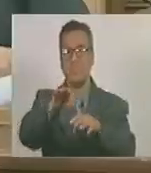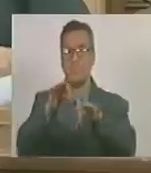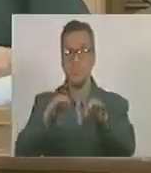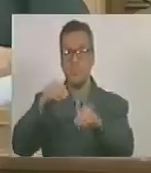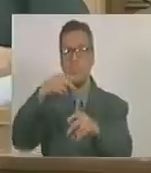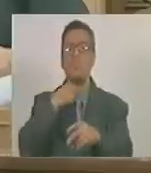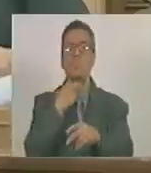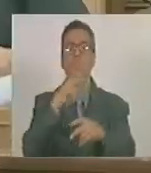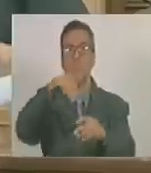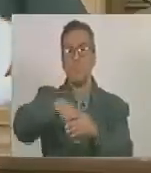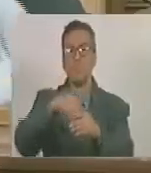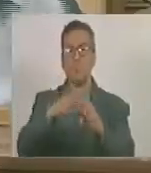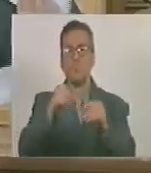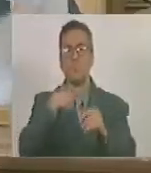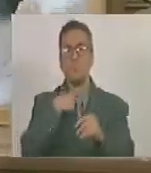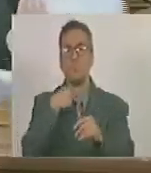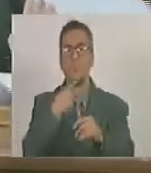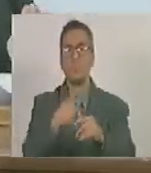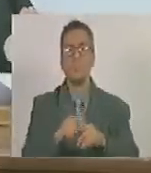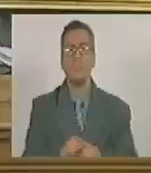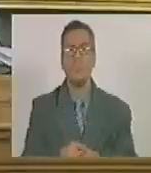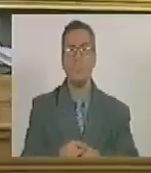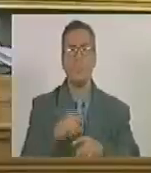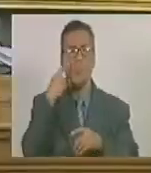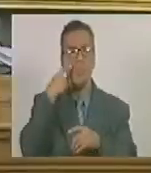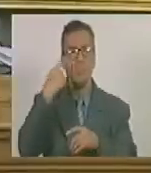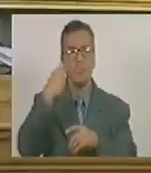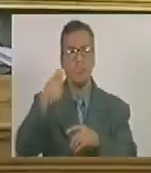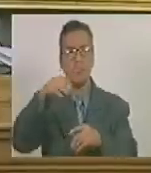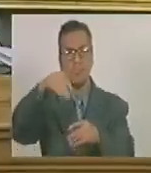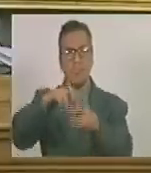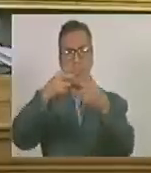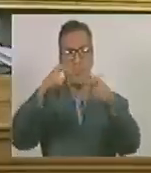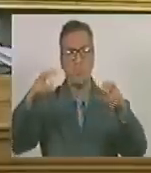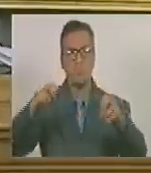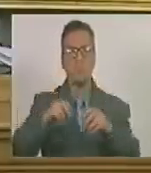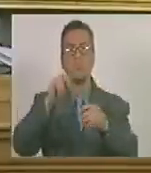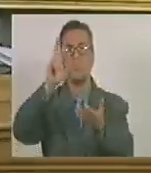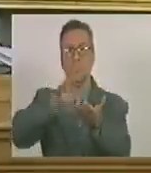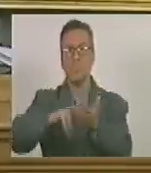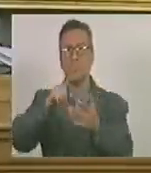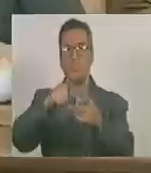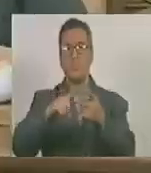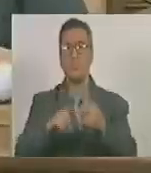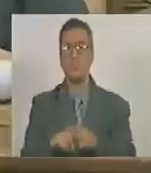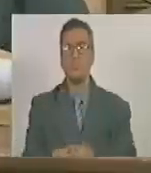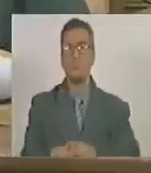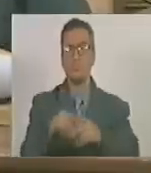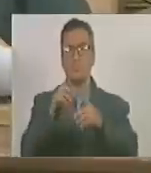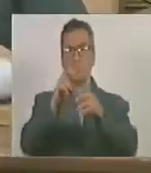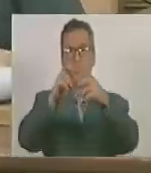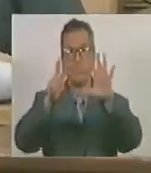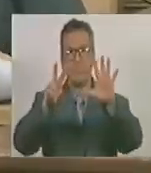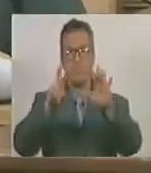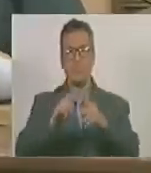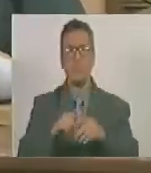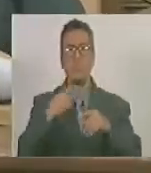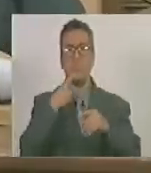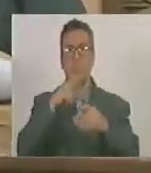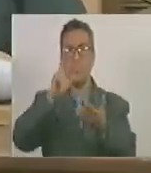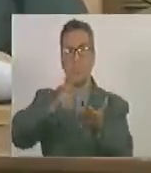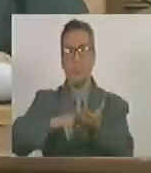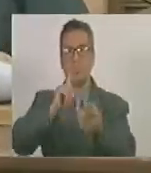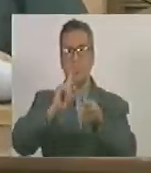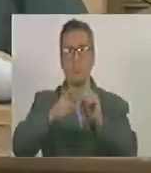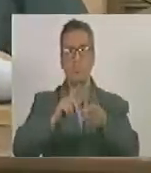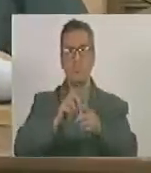de vocerías. Es todo, ciudadano presidente. En consideración el epígrafe. Aprobado. Siguiente. 10. Se sugiere aprobar